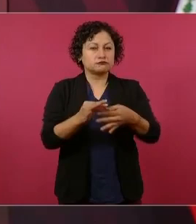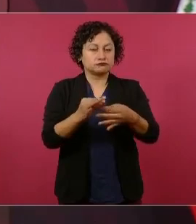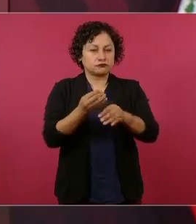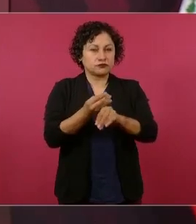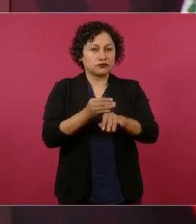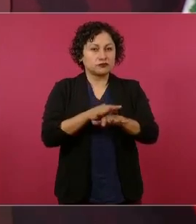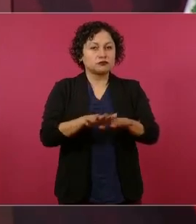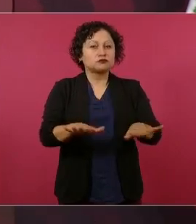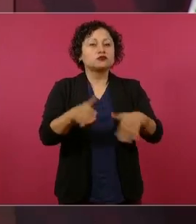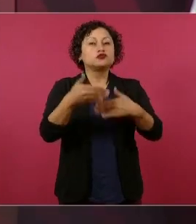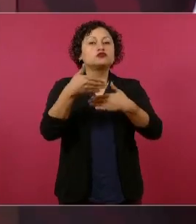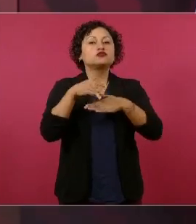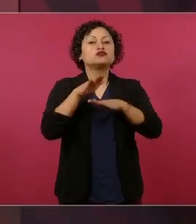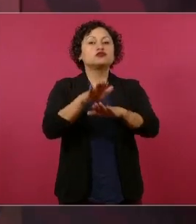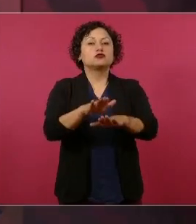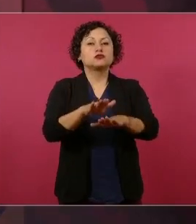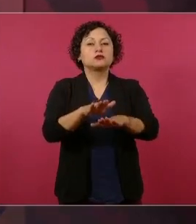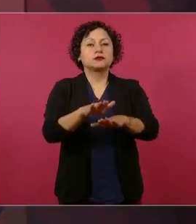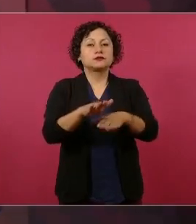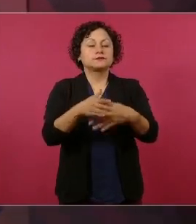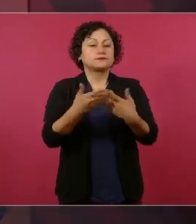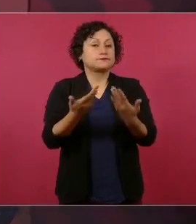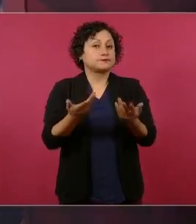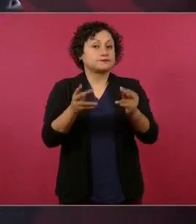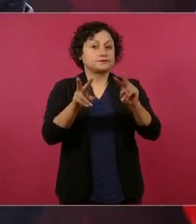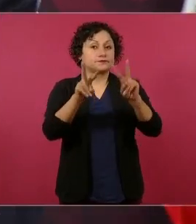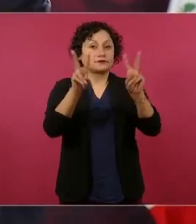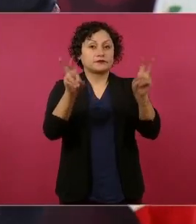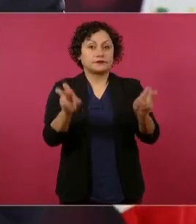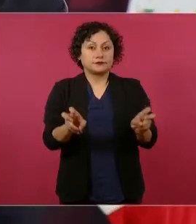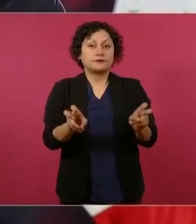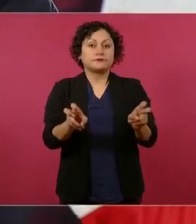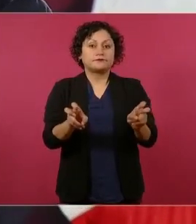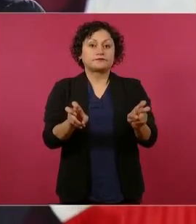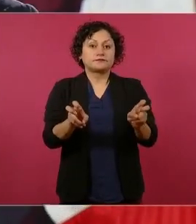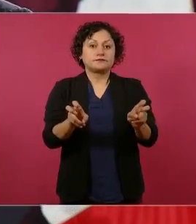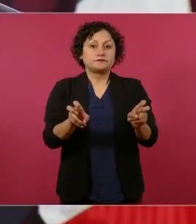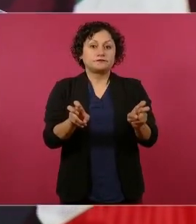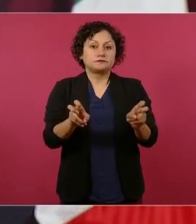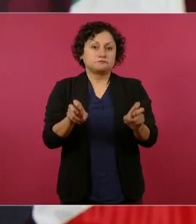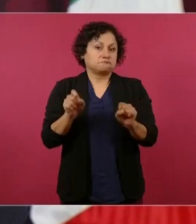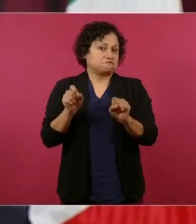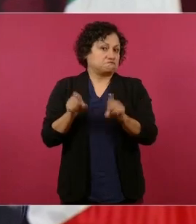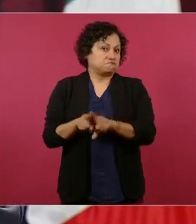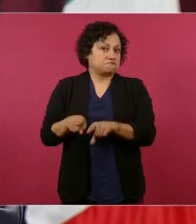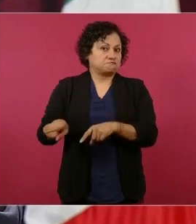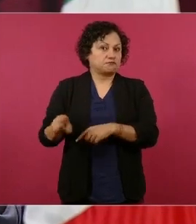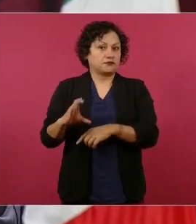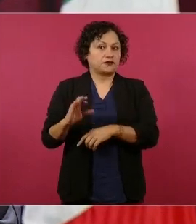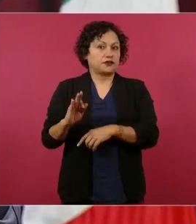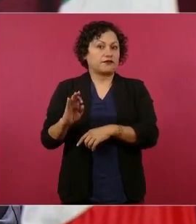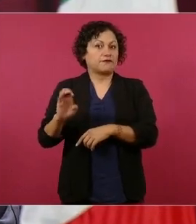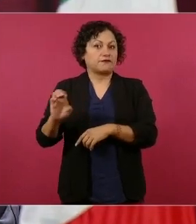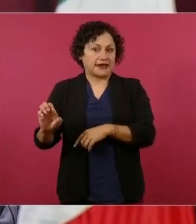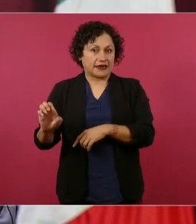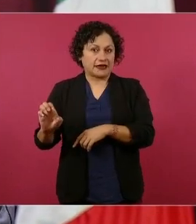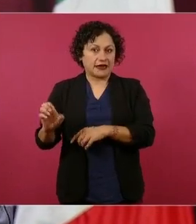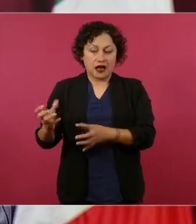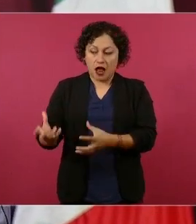lo que se ha hecho para el rescate de la Comisión Federal de Electricidad. Cuando hablo del